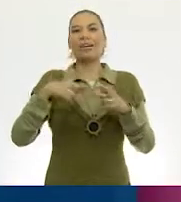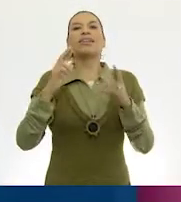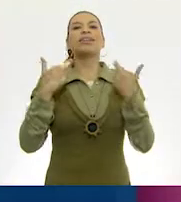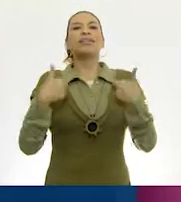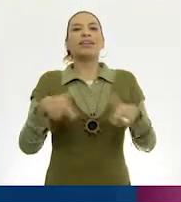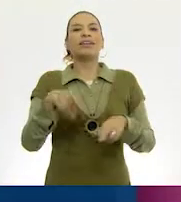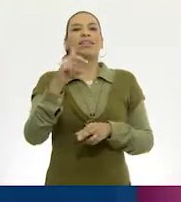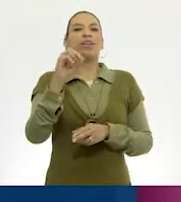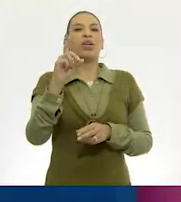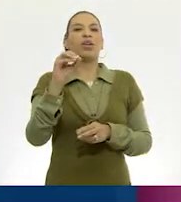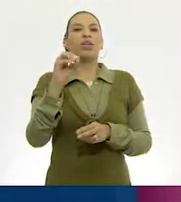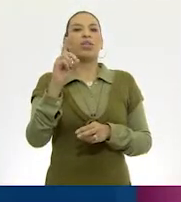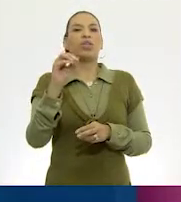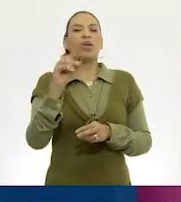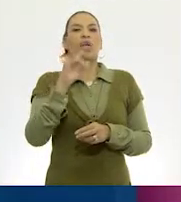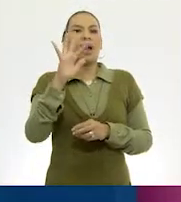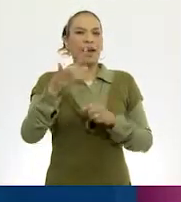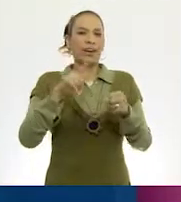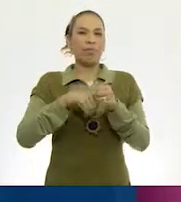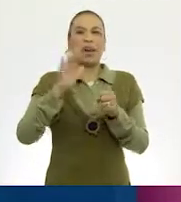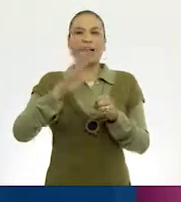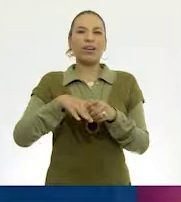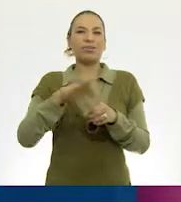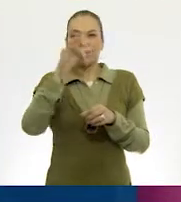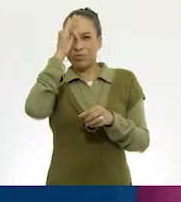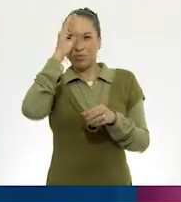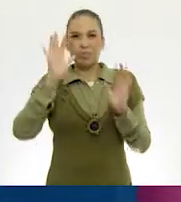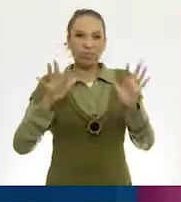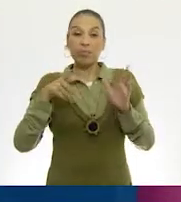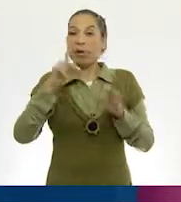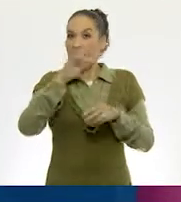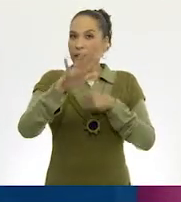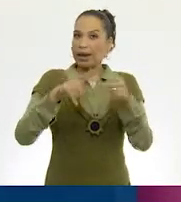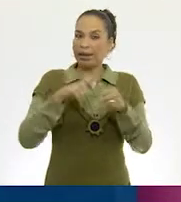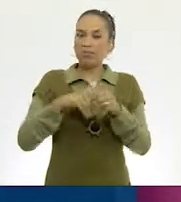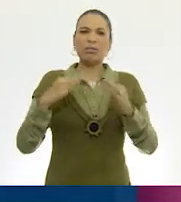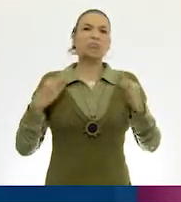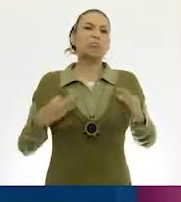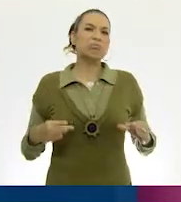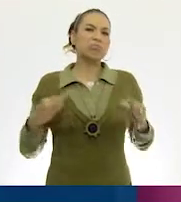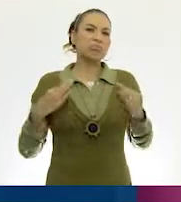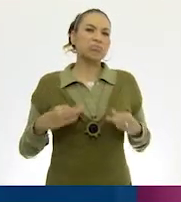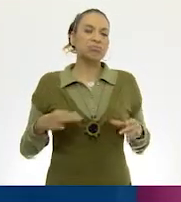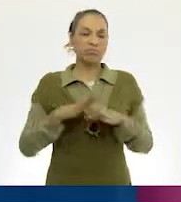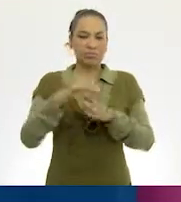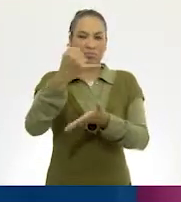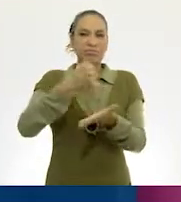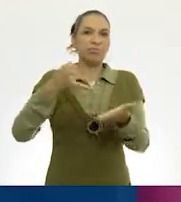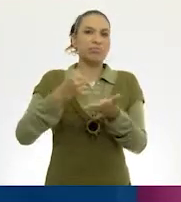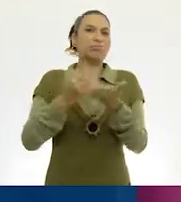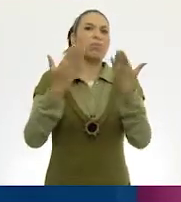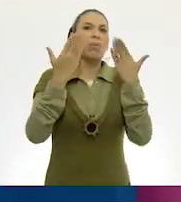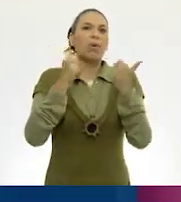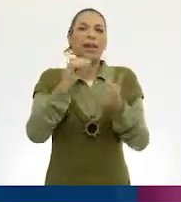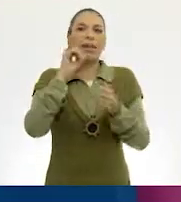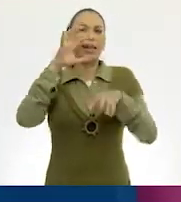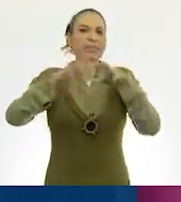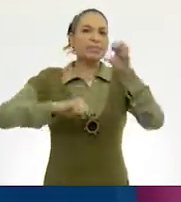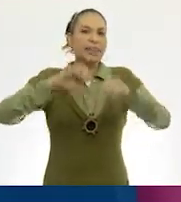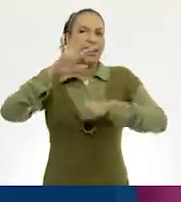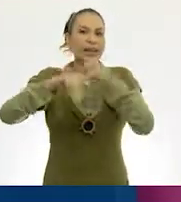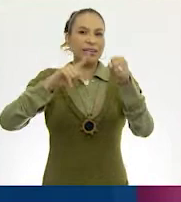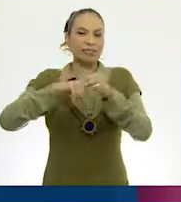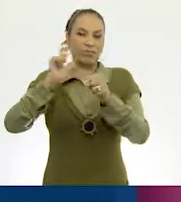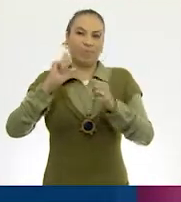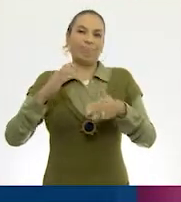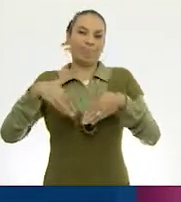como un animal pues muy bobo, pero en realidad debían ser animales muy tranquilos, porque en su isla pues no tenían depredadores hasta que llegó